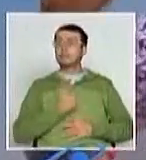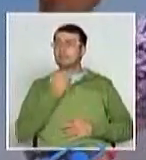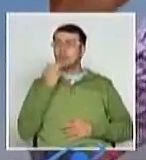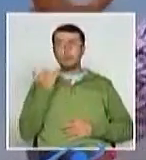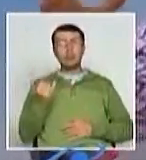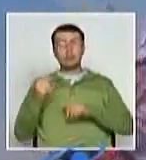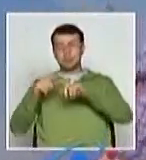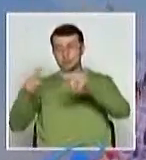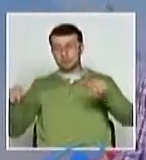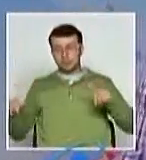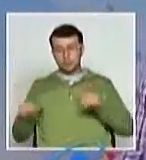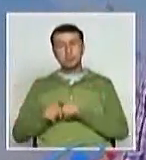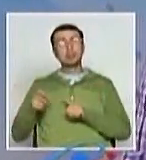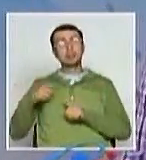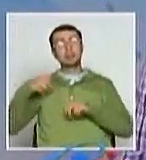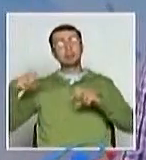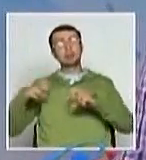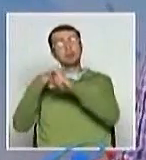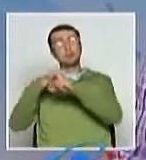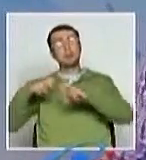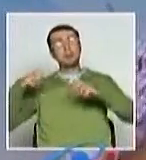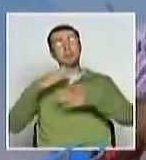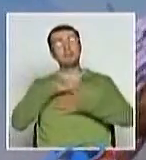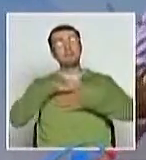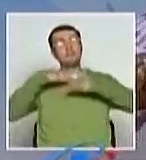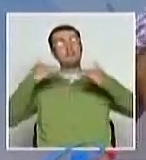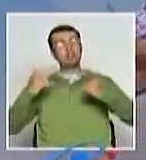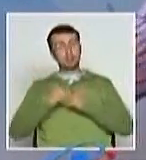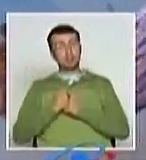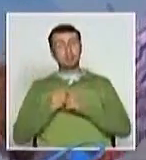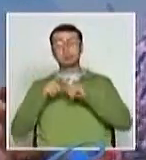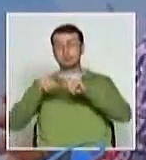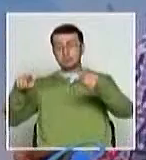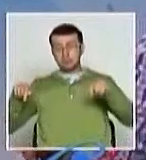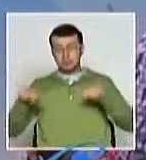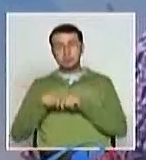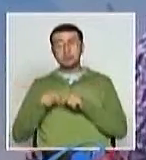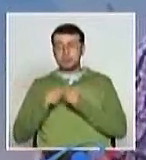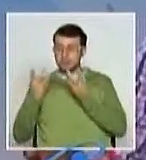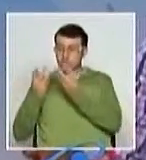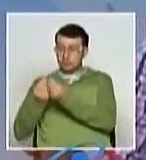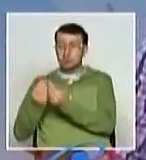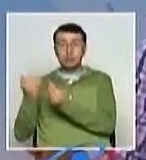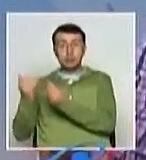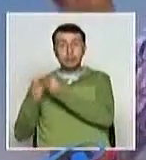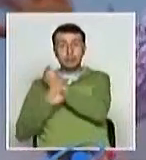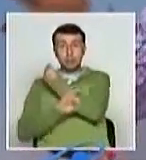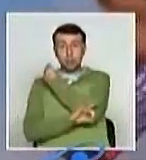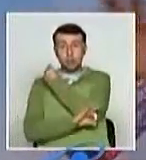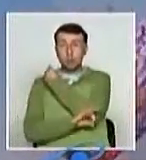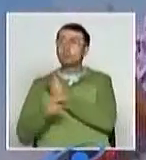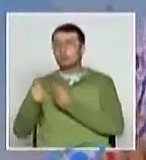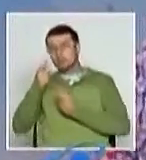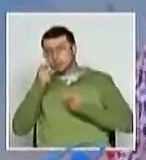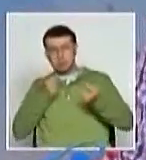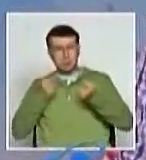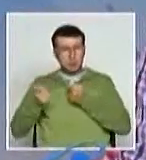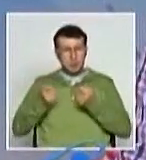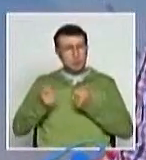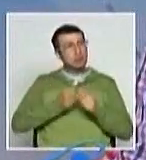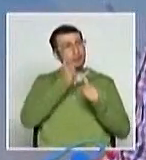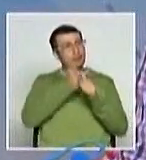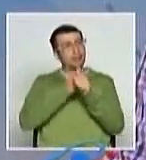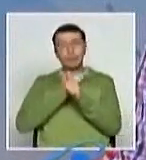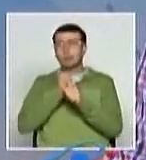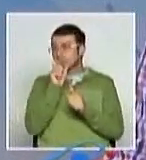llama el parque de la felicidad y nos hemos reunido con un equipo interdisciplinario de psicólogos que manejan cada uno sus